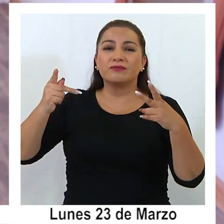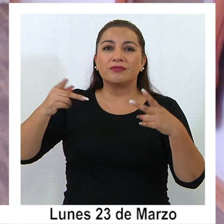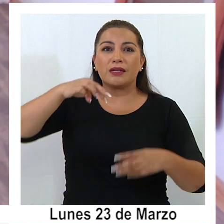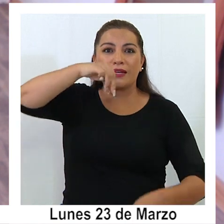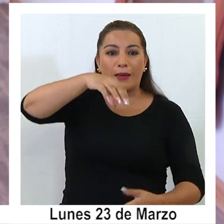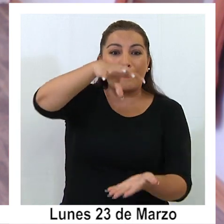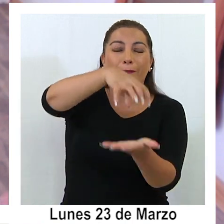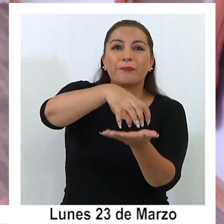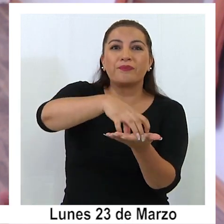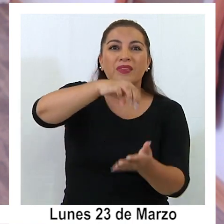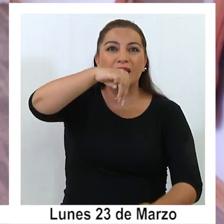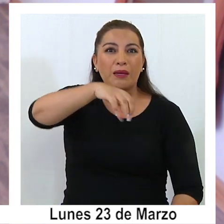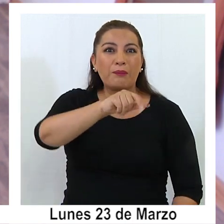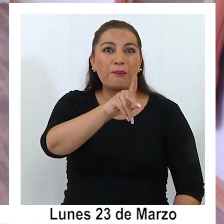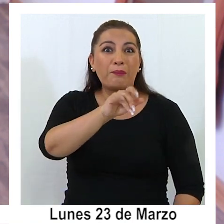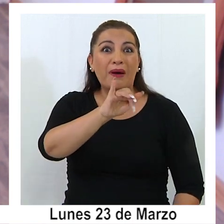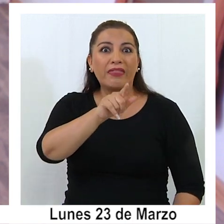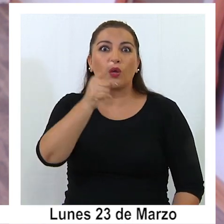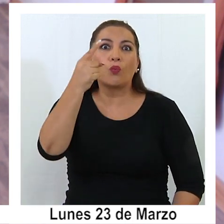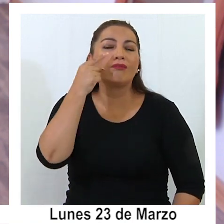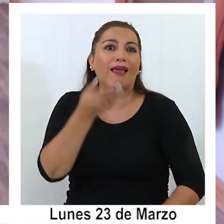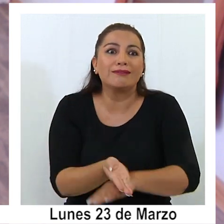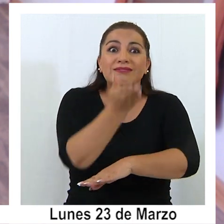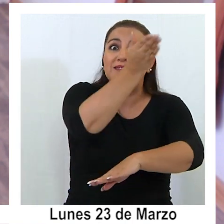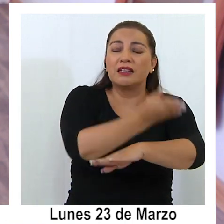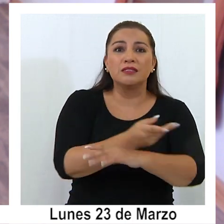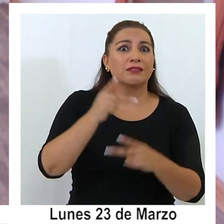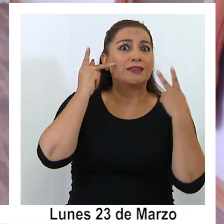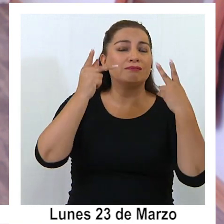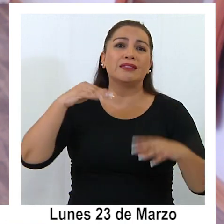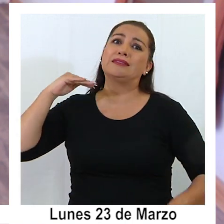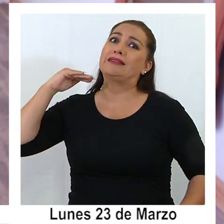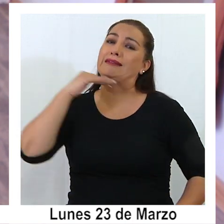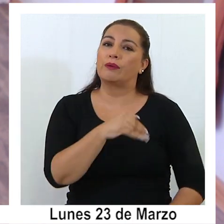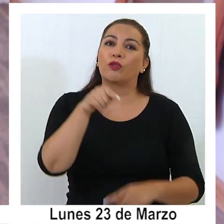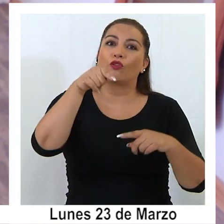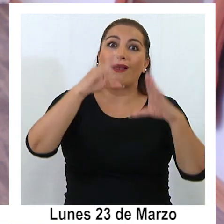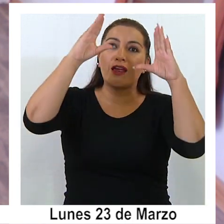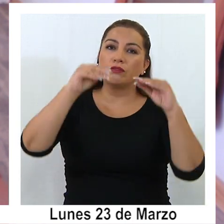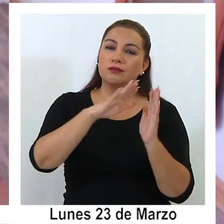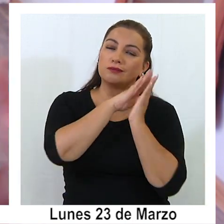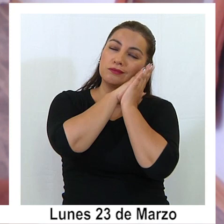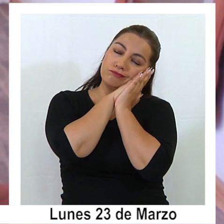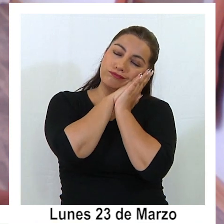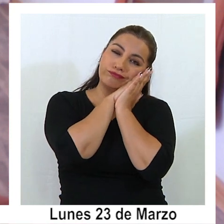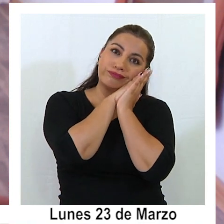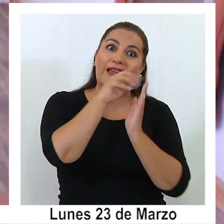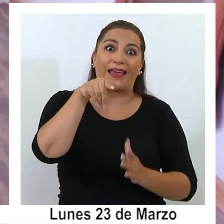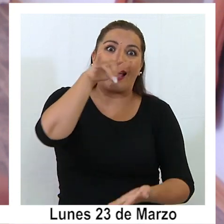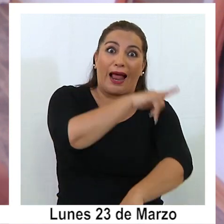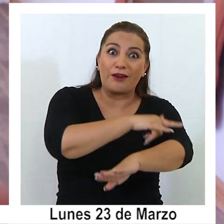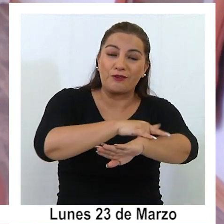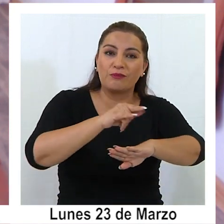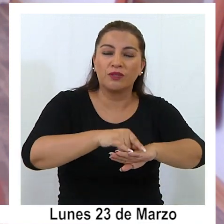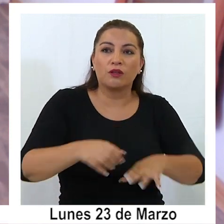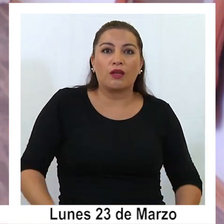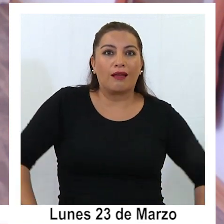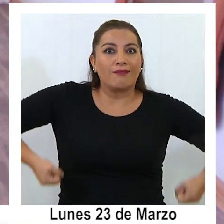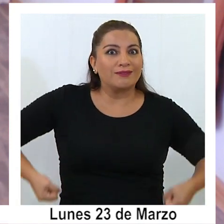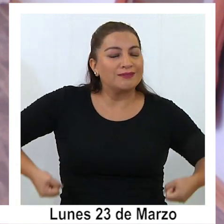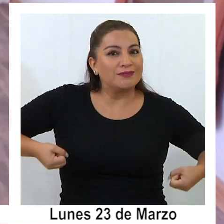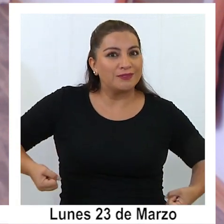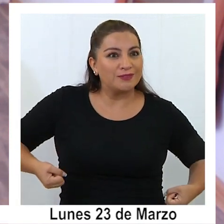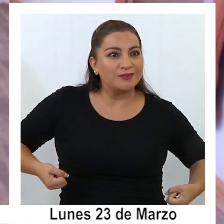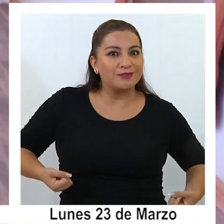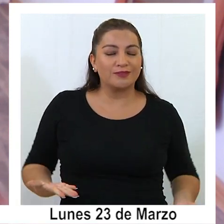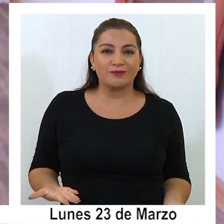Madrid 24 horas antes de mi vuelo, de hecho más de 24 horas, tuve que pasar la noche en el aeropuerto y en virtud de que estaba con la maleta y que